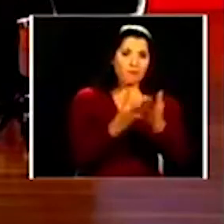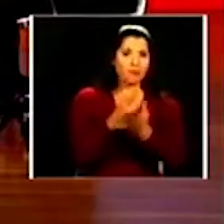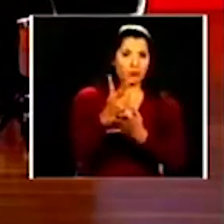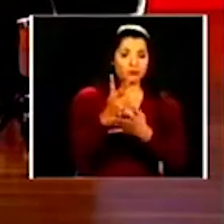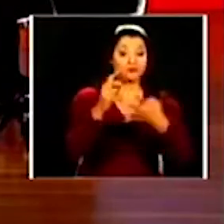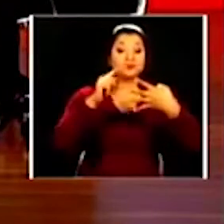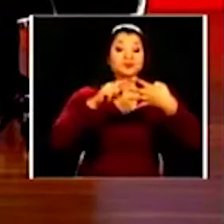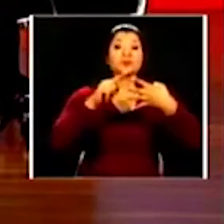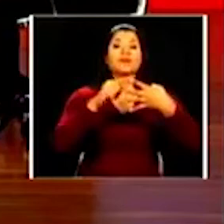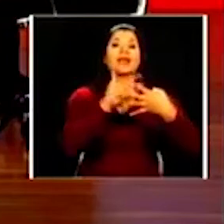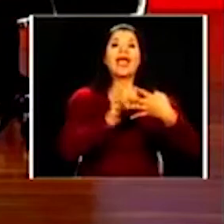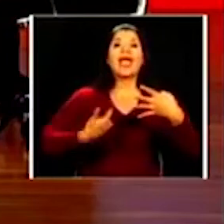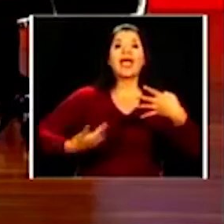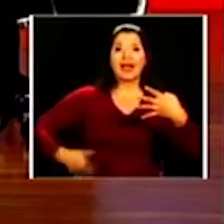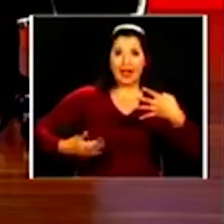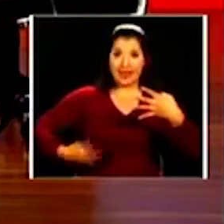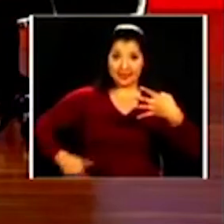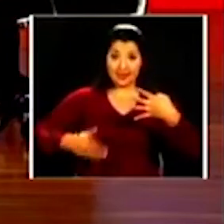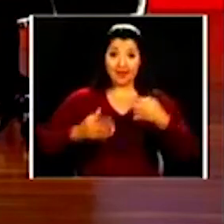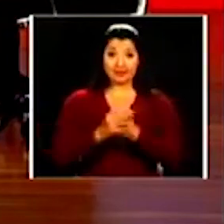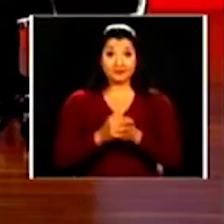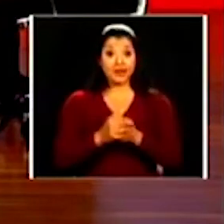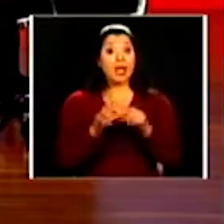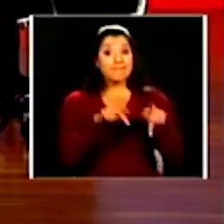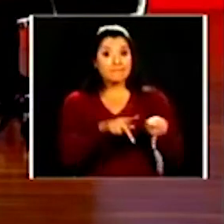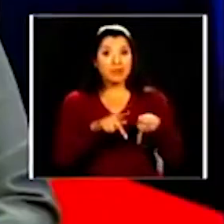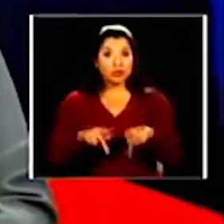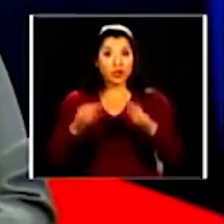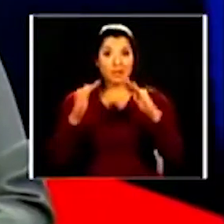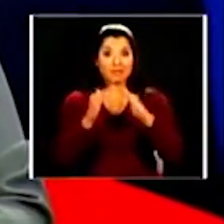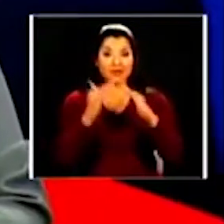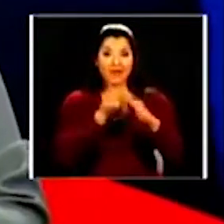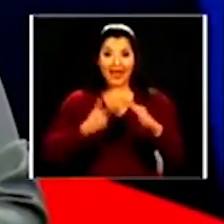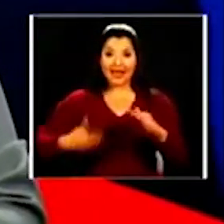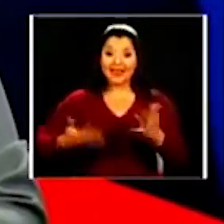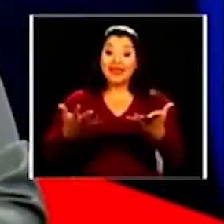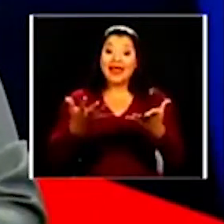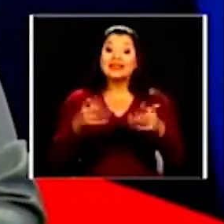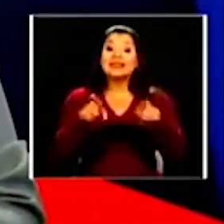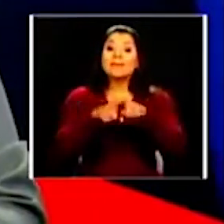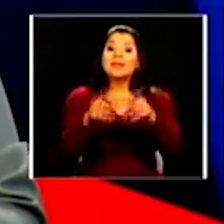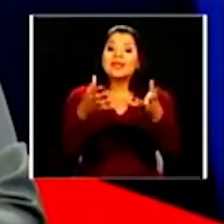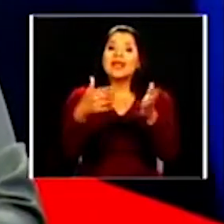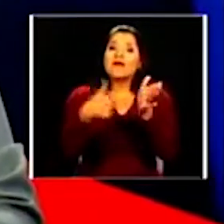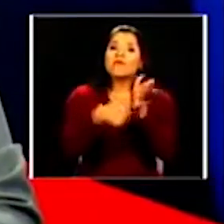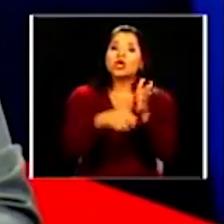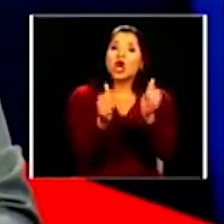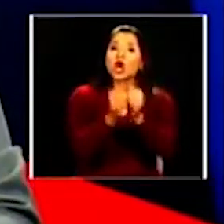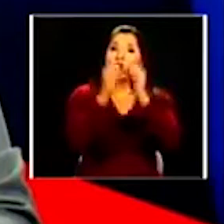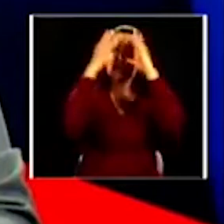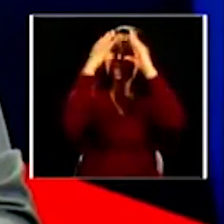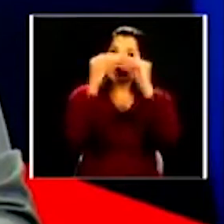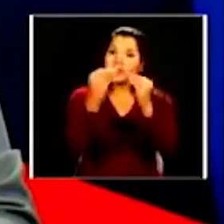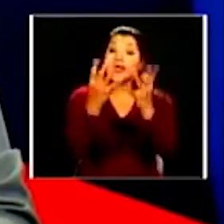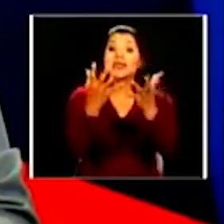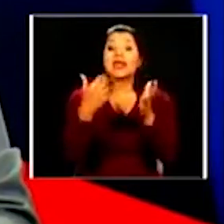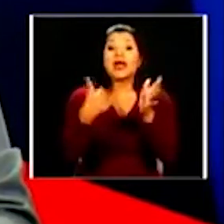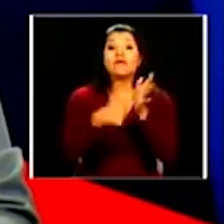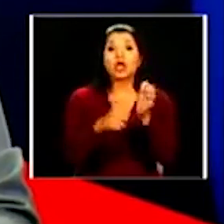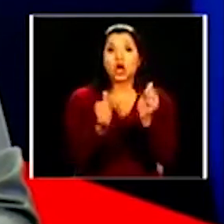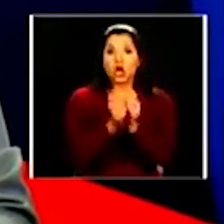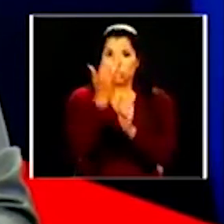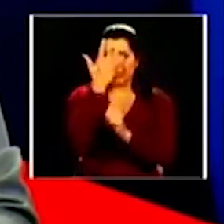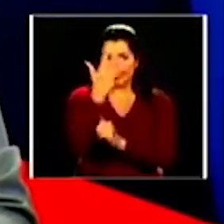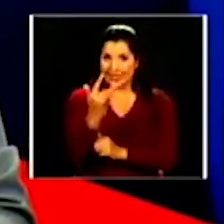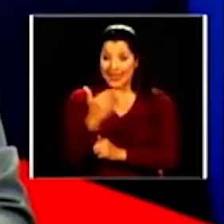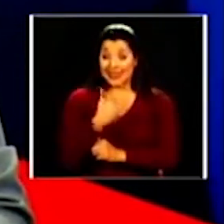Heredia. La gente de Heredia también quiere emitir un voto informado, un voto inteligente, y tenemos una